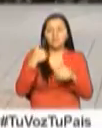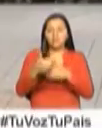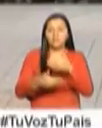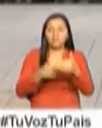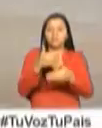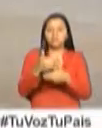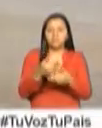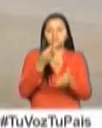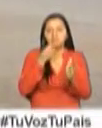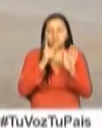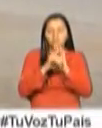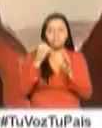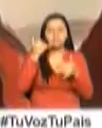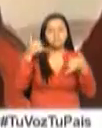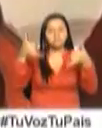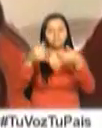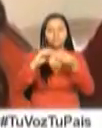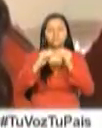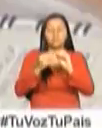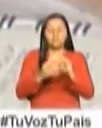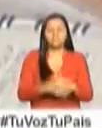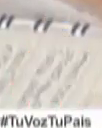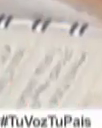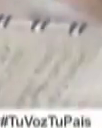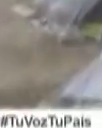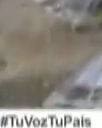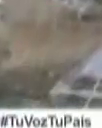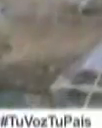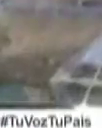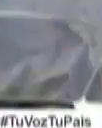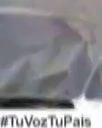proceso. Caterine Morejón, Noticiero Ciudadano.